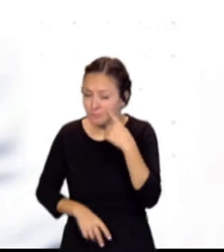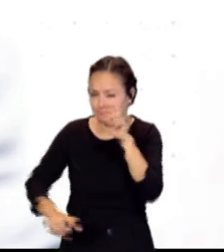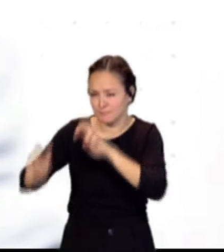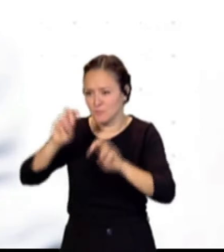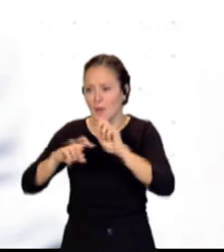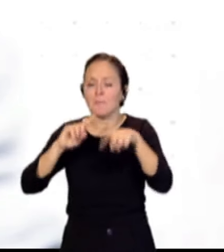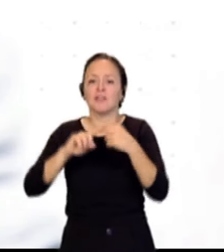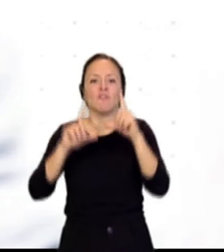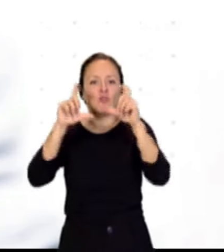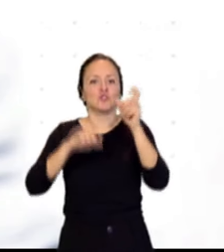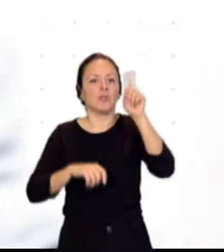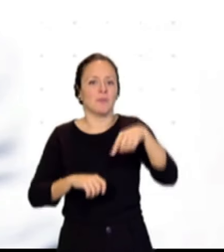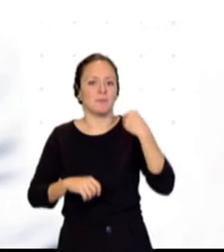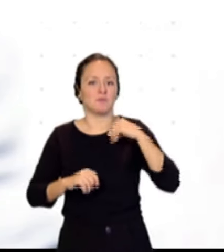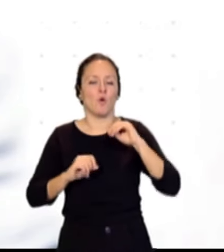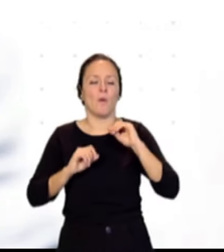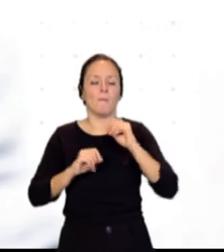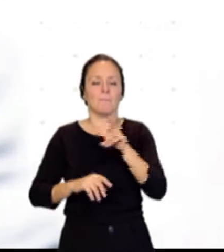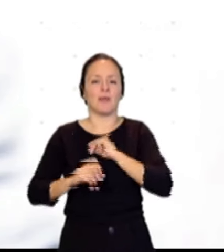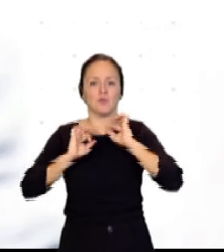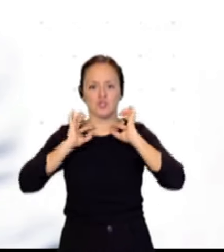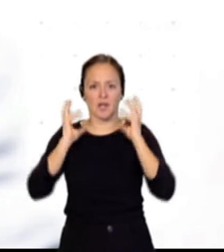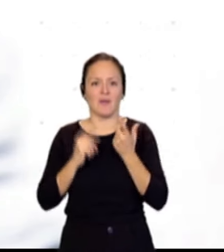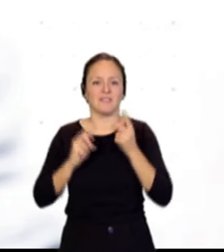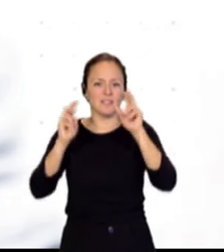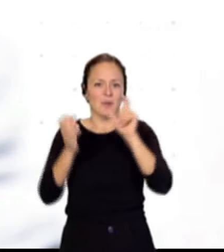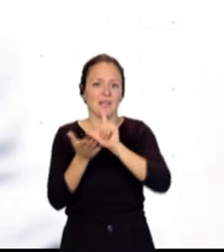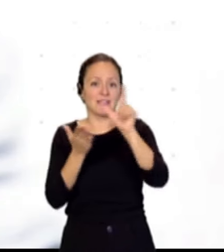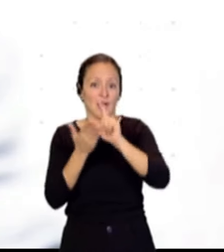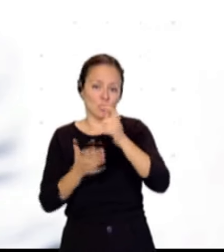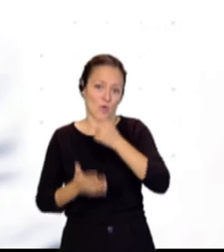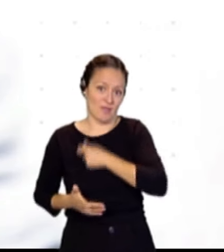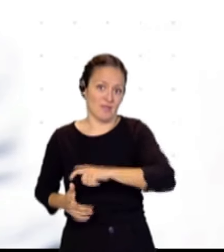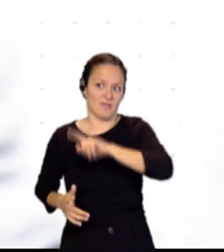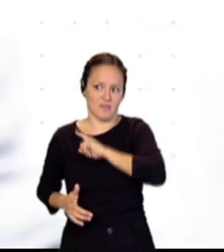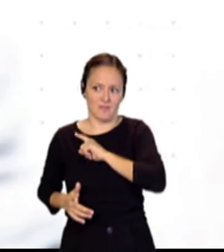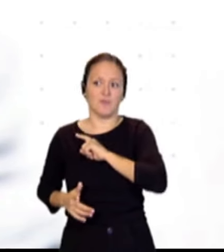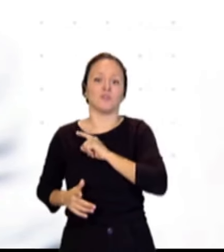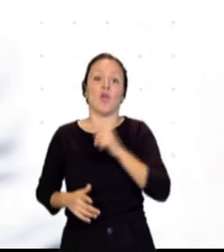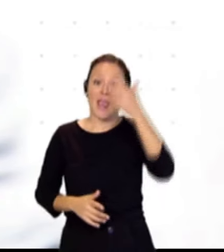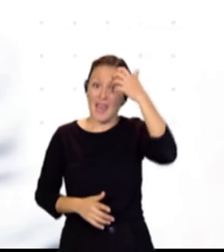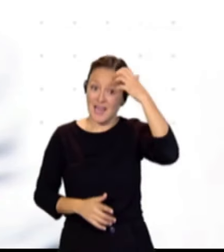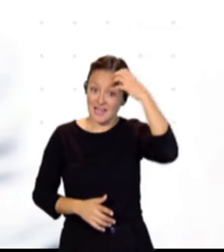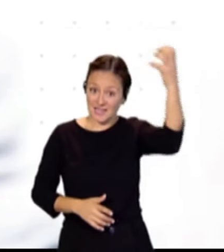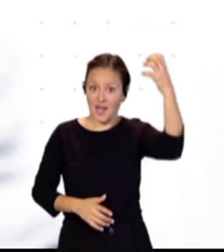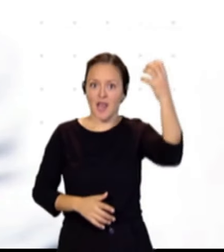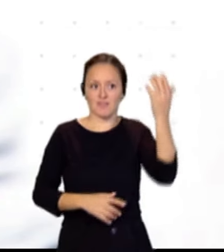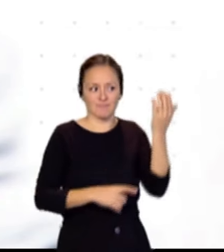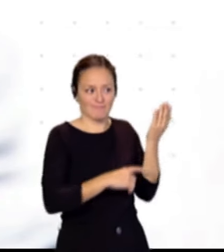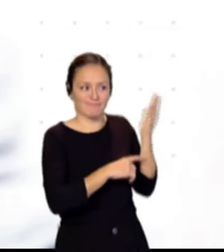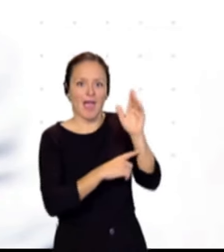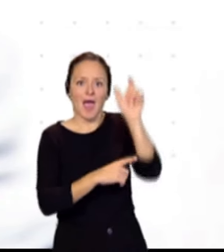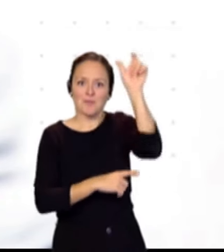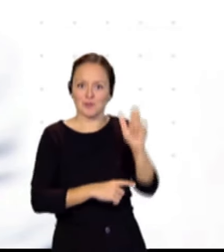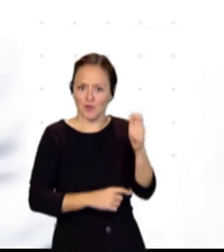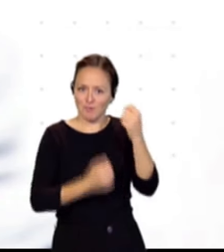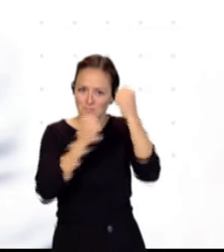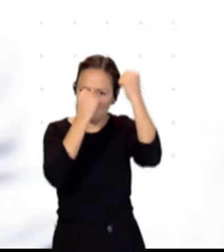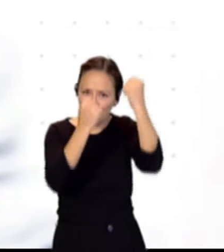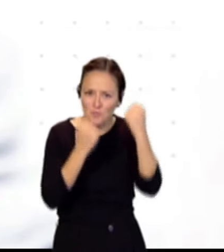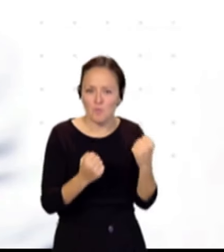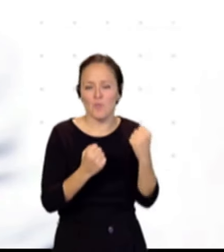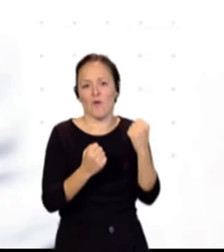Cervantes el premio de literatura más importante de las letras hispanas el rey entrega el Cervantes al maestro de la fabulación Felipe vi